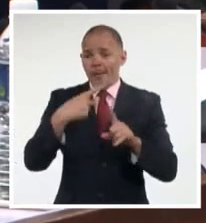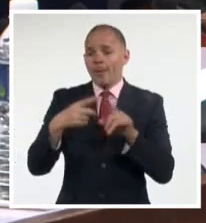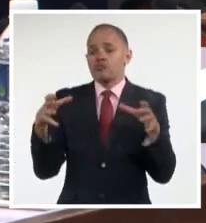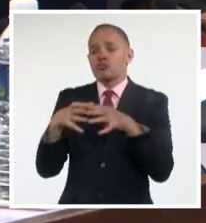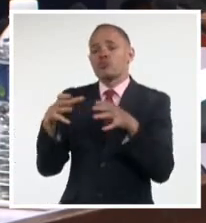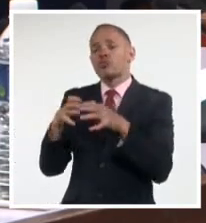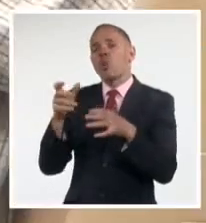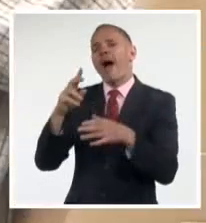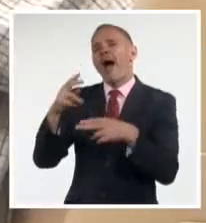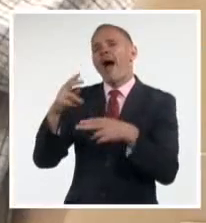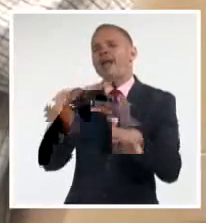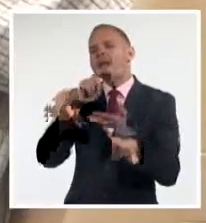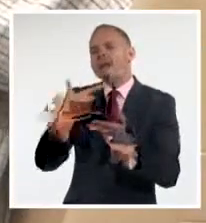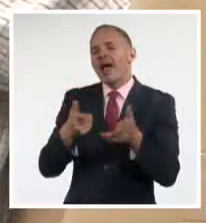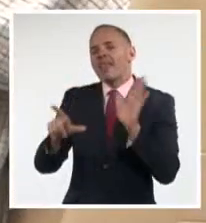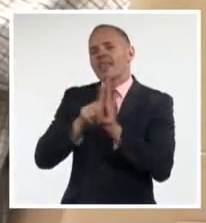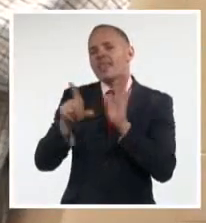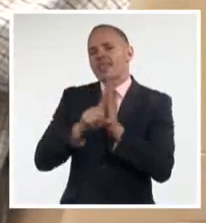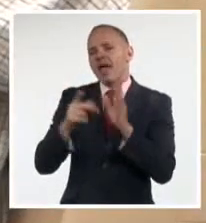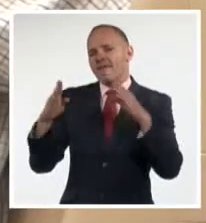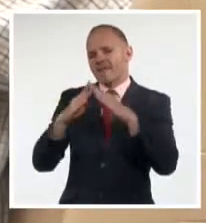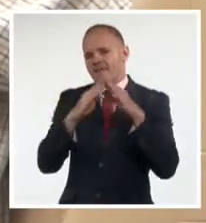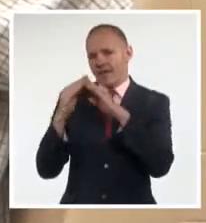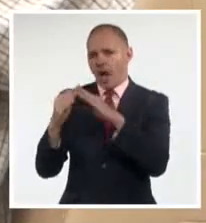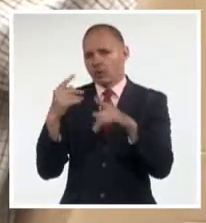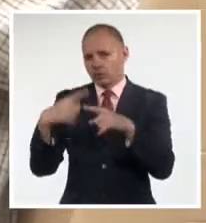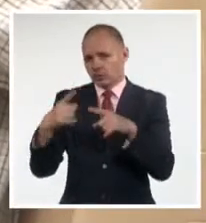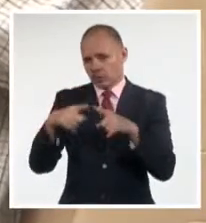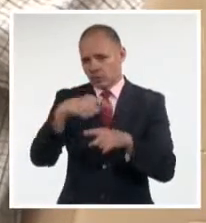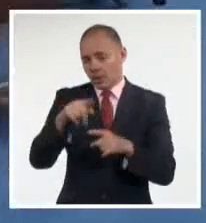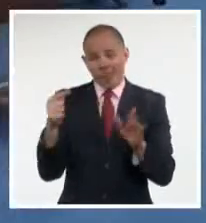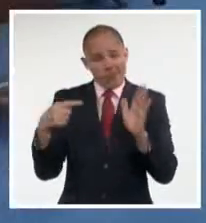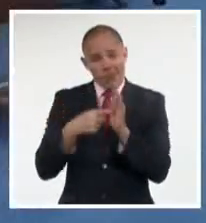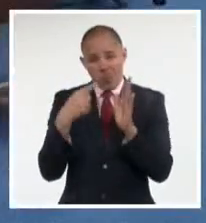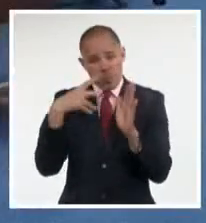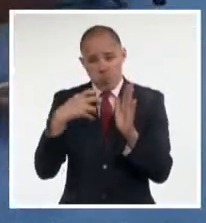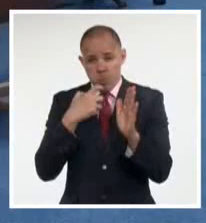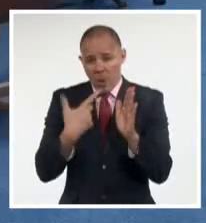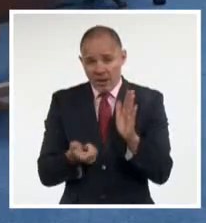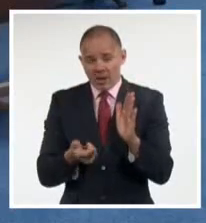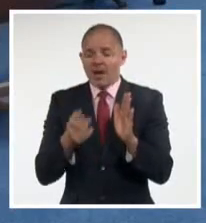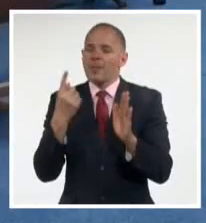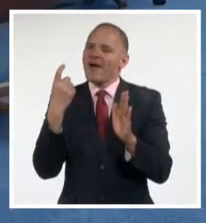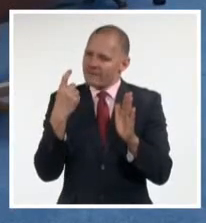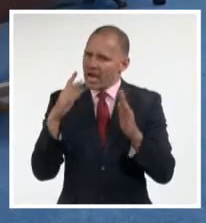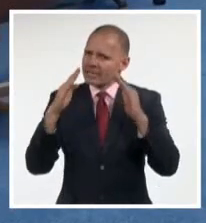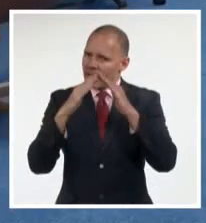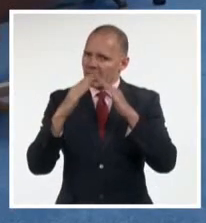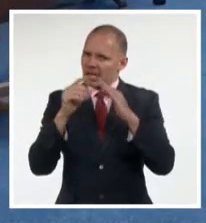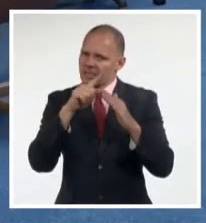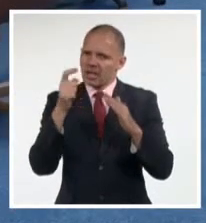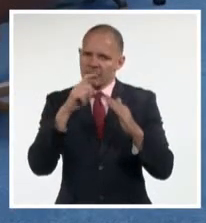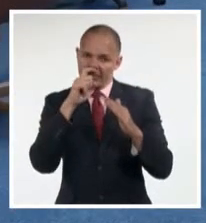ley de la vivienda, e insistió en que lo más importante es no renunciar a la belleza urbanística y al